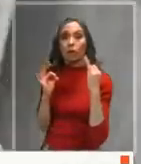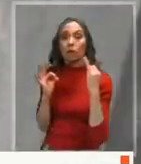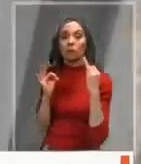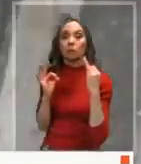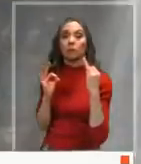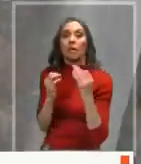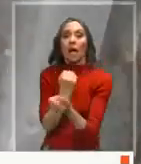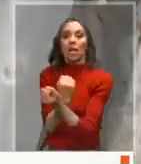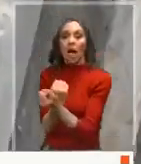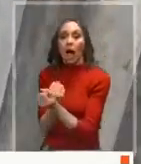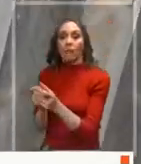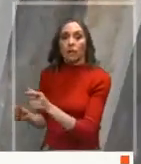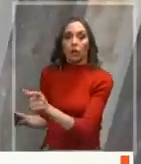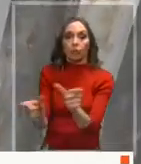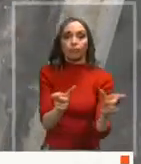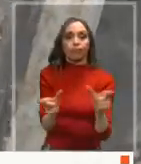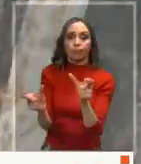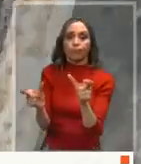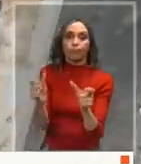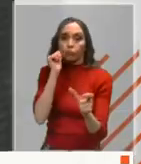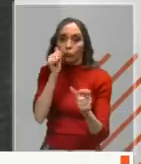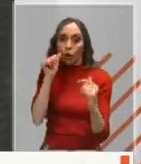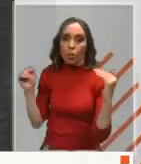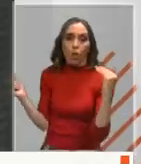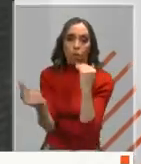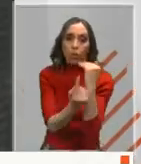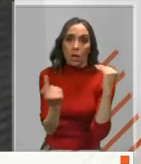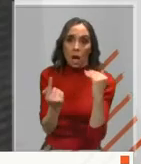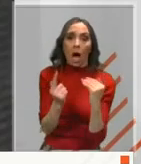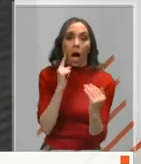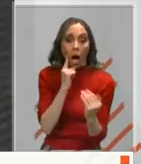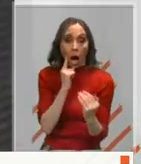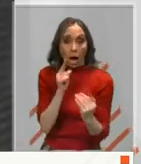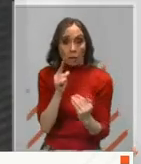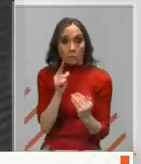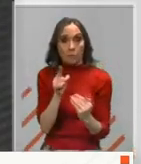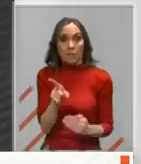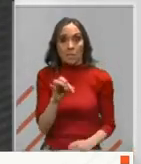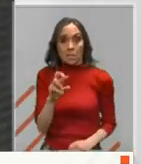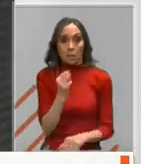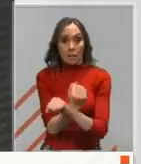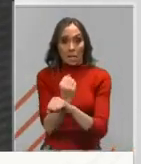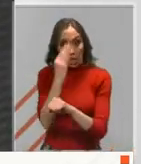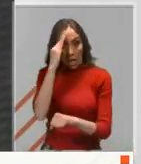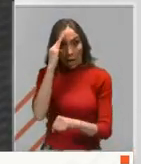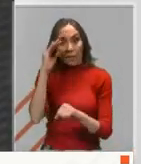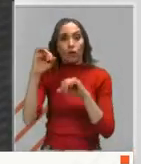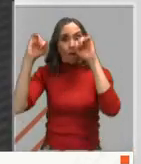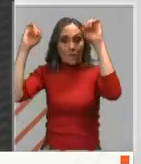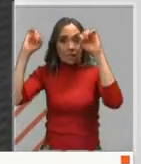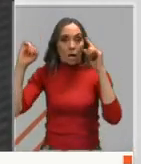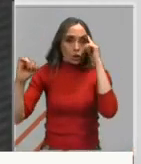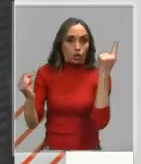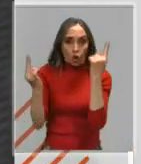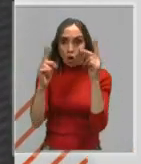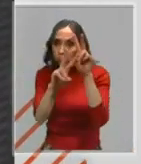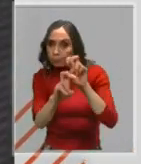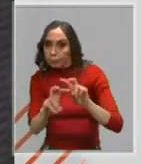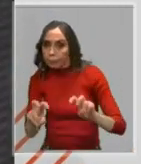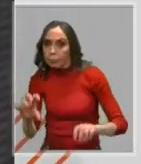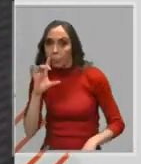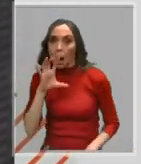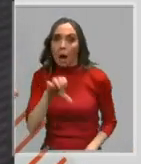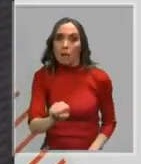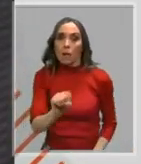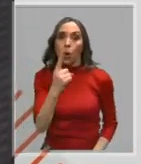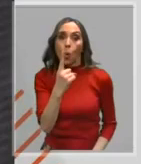periódicas policiales. Existe una investigación de oficio en curso por parte de la CIP de Carabineros y Fiscalía Sur que busca dar con el paradero